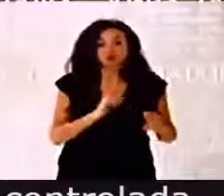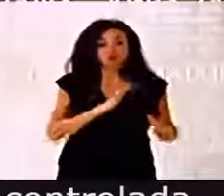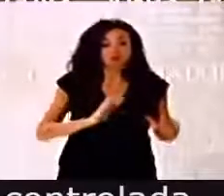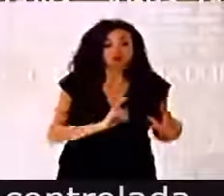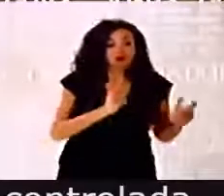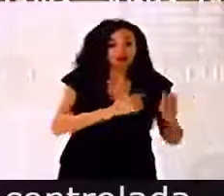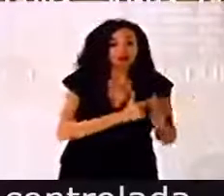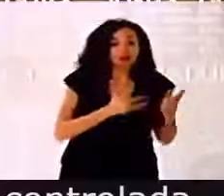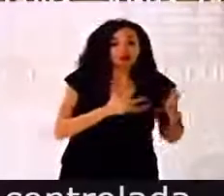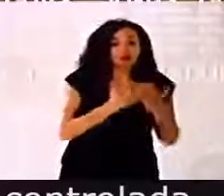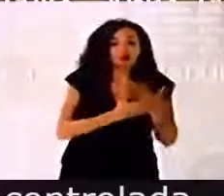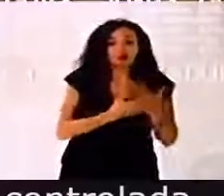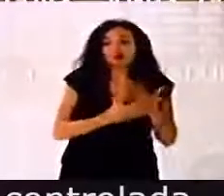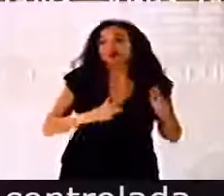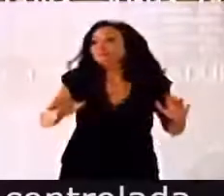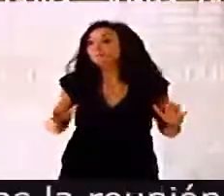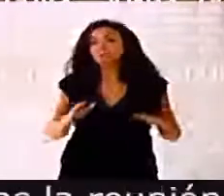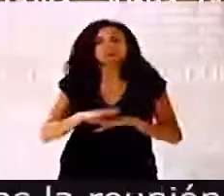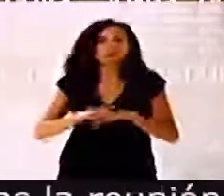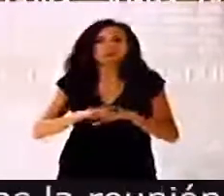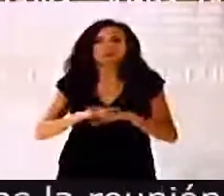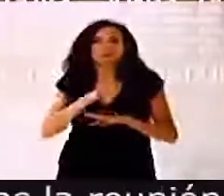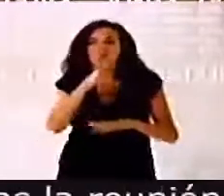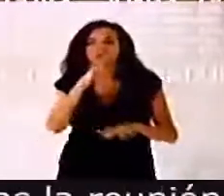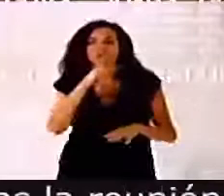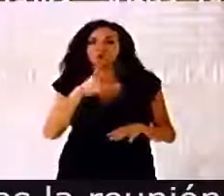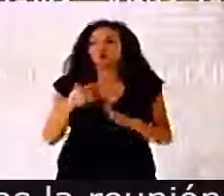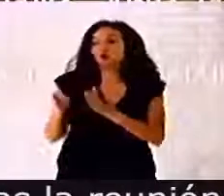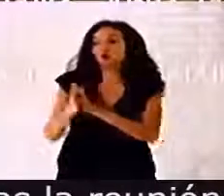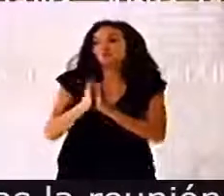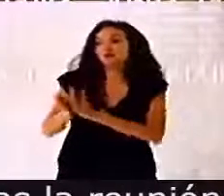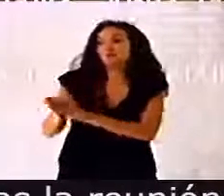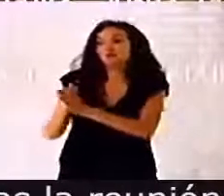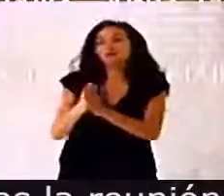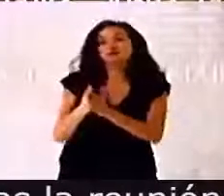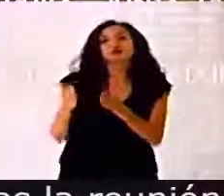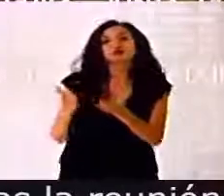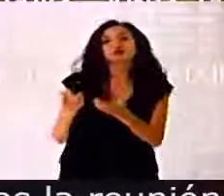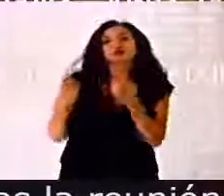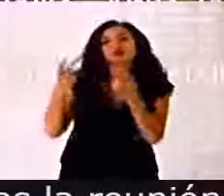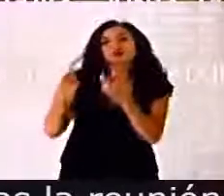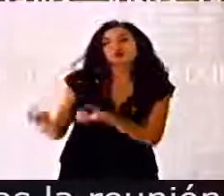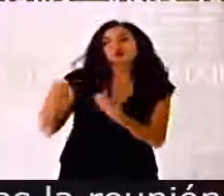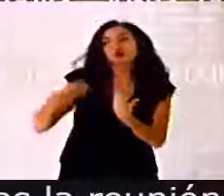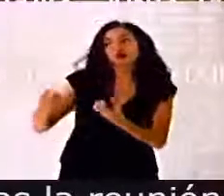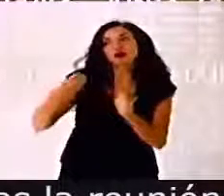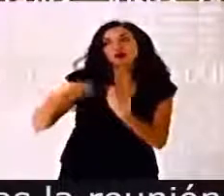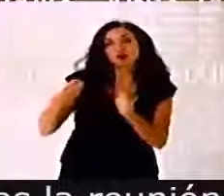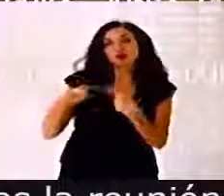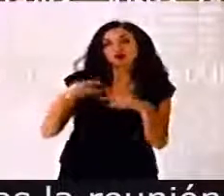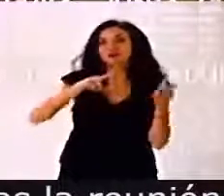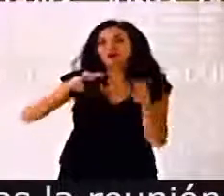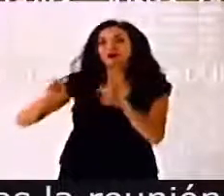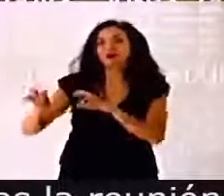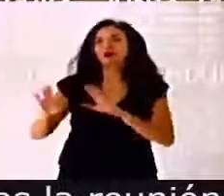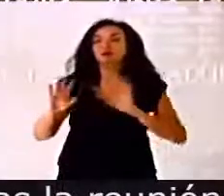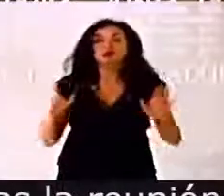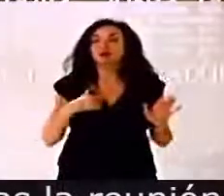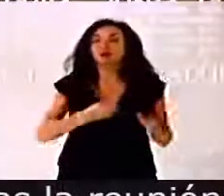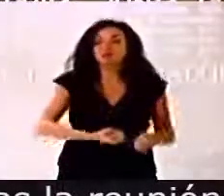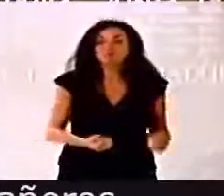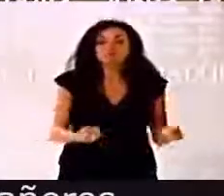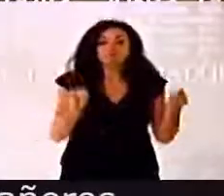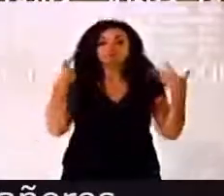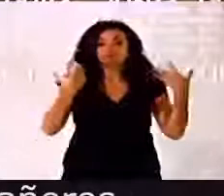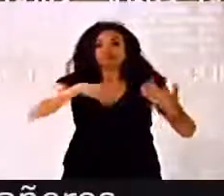gobierno, discúlpenme porque intentan siempre mis compañeros que son tan diligentes ponerme todo lo que está calentito, pero no tengo esa información.